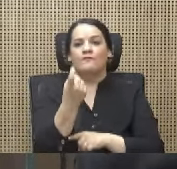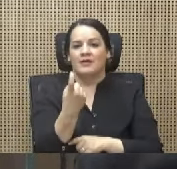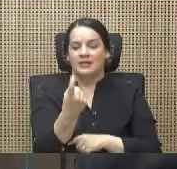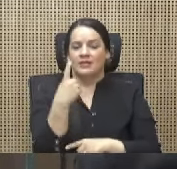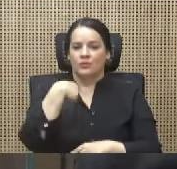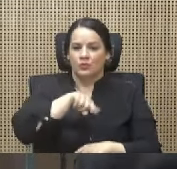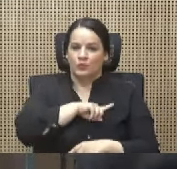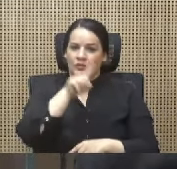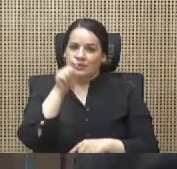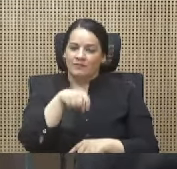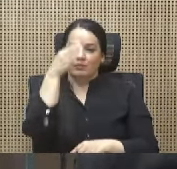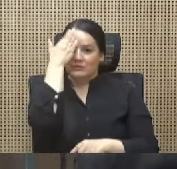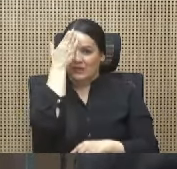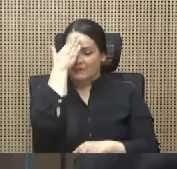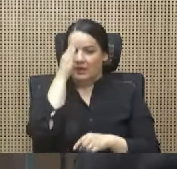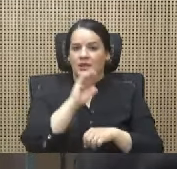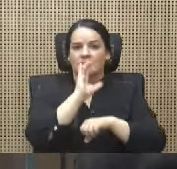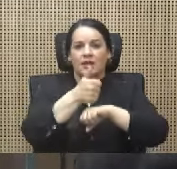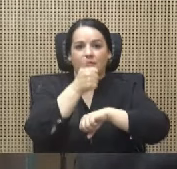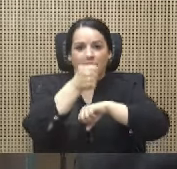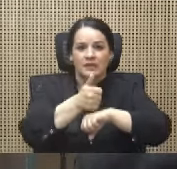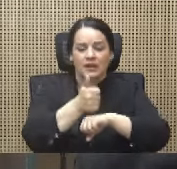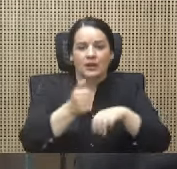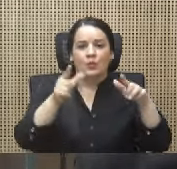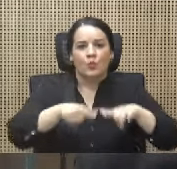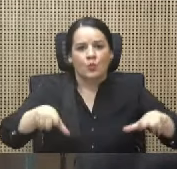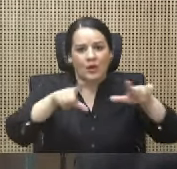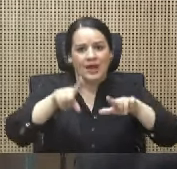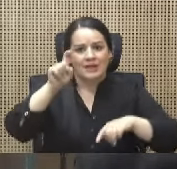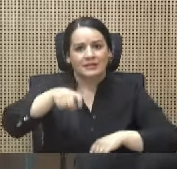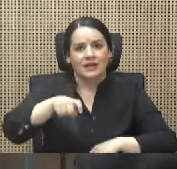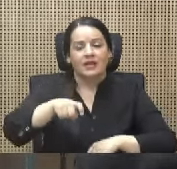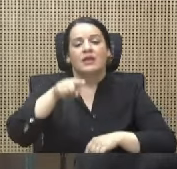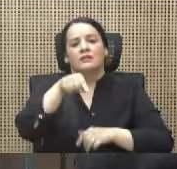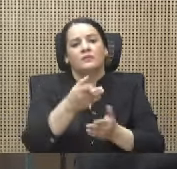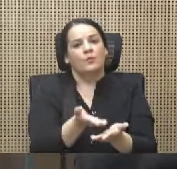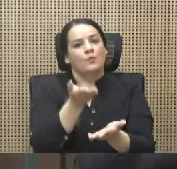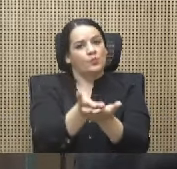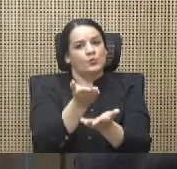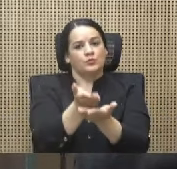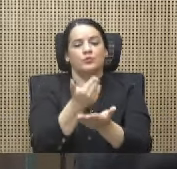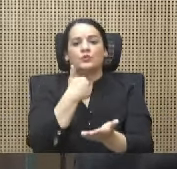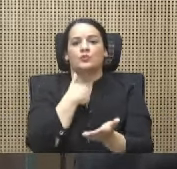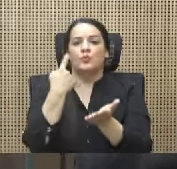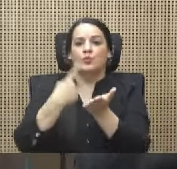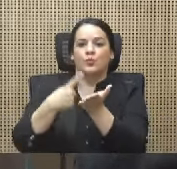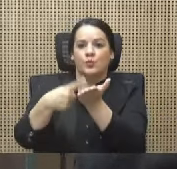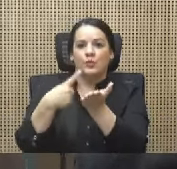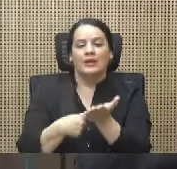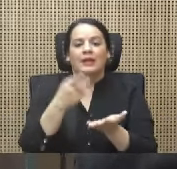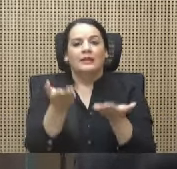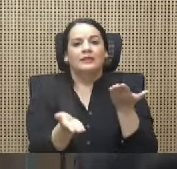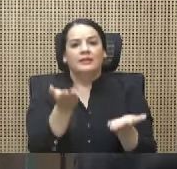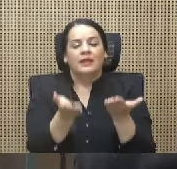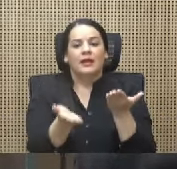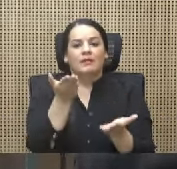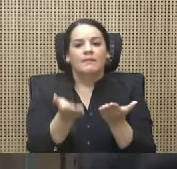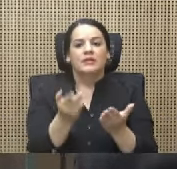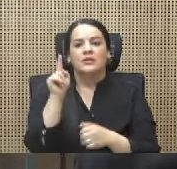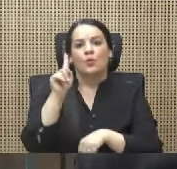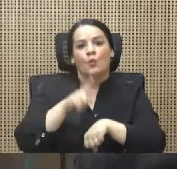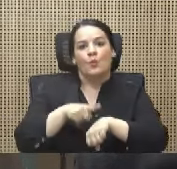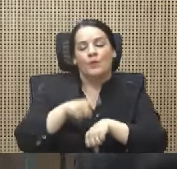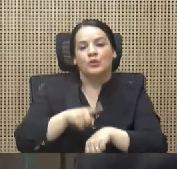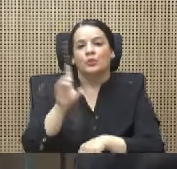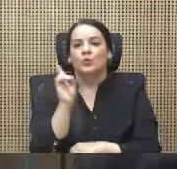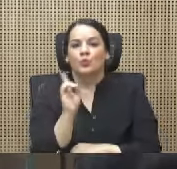considerar colocar en el lugar que corresponde, y es una moción que tuvo una discusión, tal vez precisamente en un momento